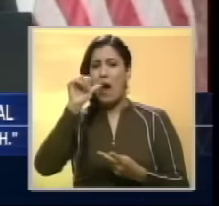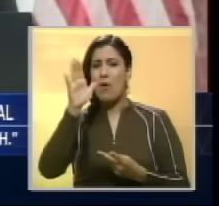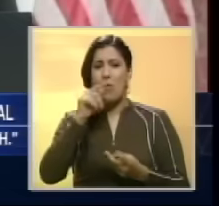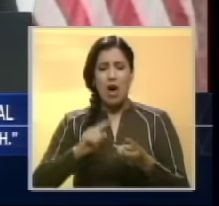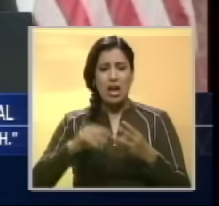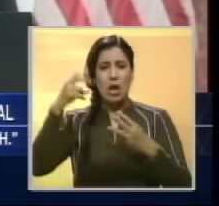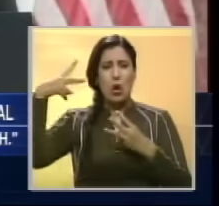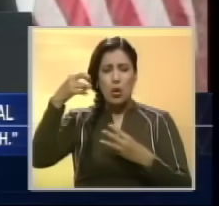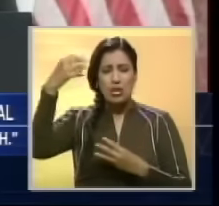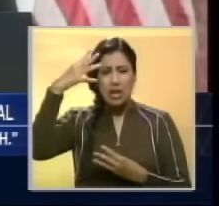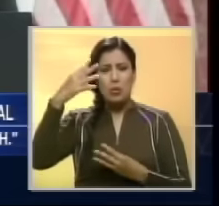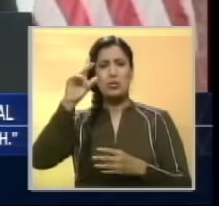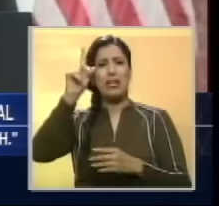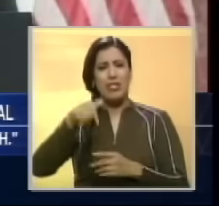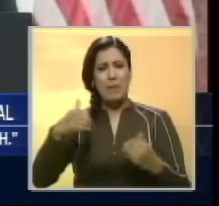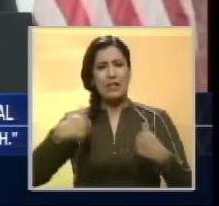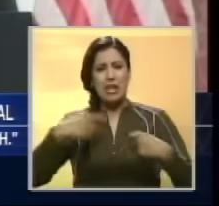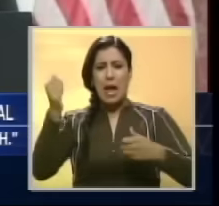apagó